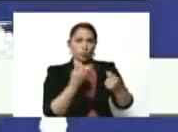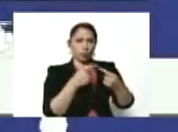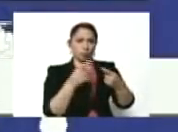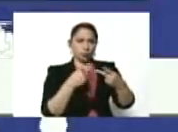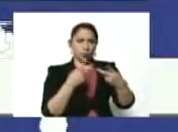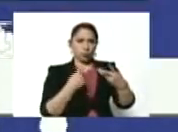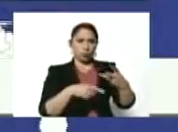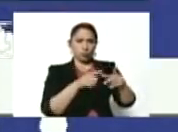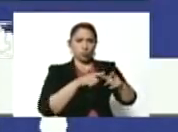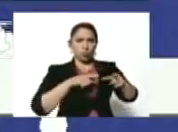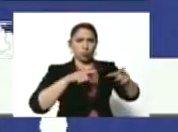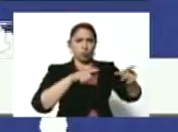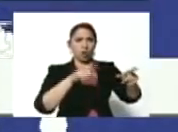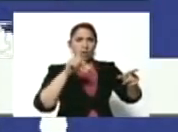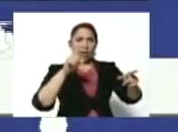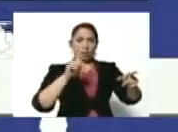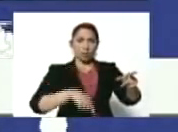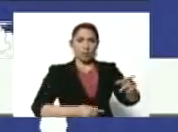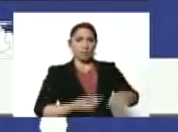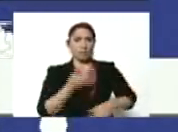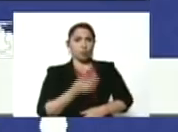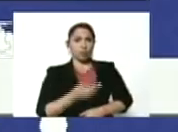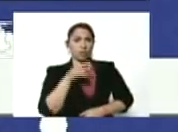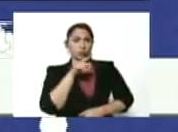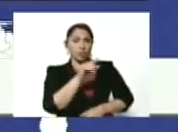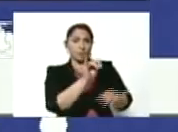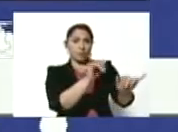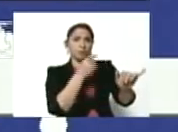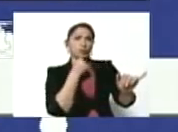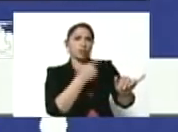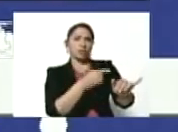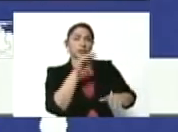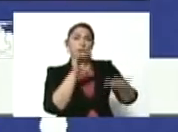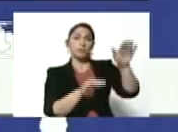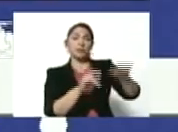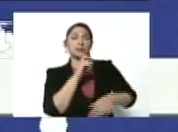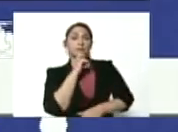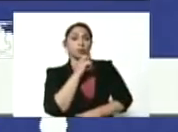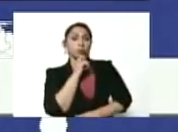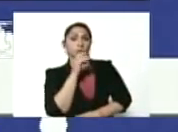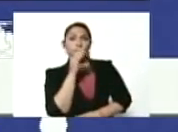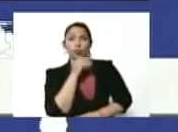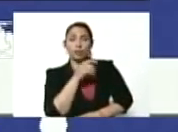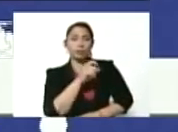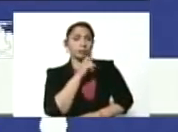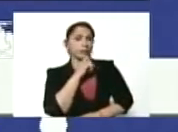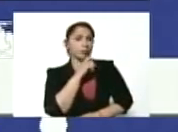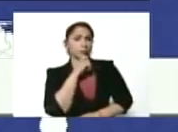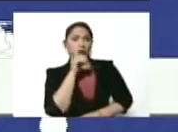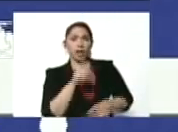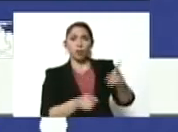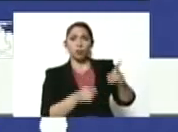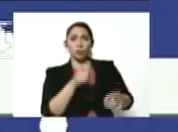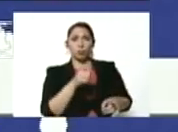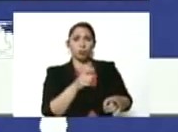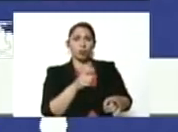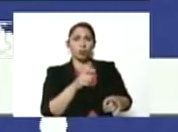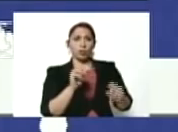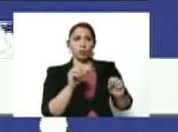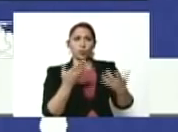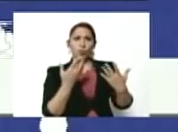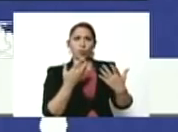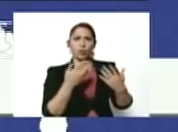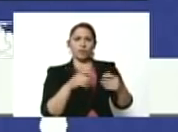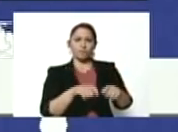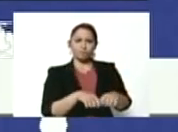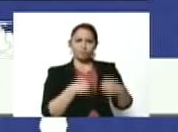sectores. Y muy importante, como usted ha señalado, en medio de dificultades. Pero no hay dificultad alguna que logre quebrantar